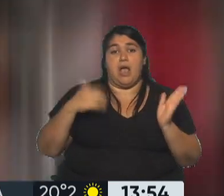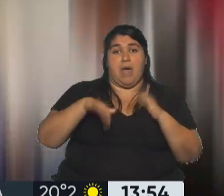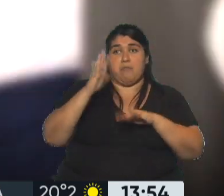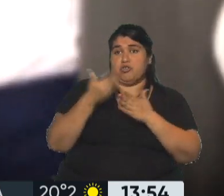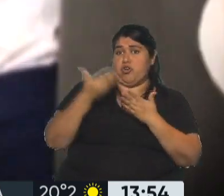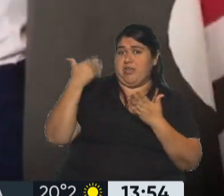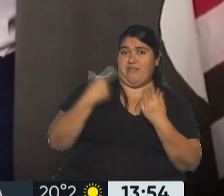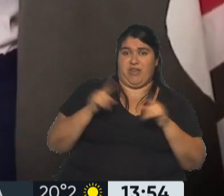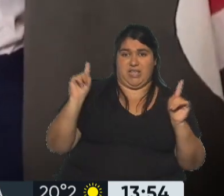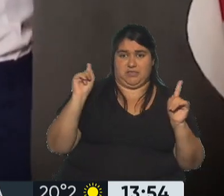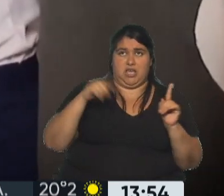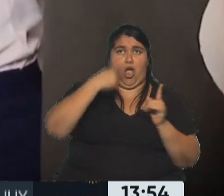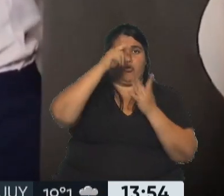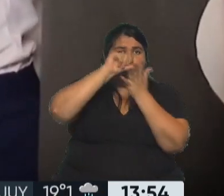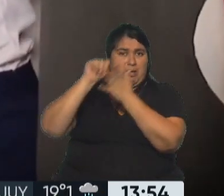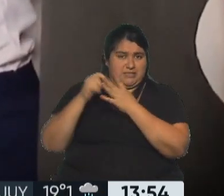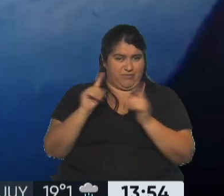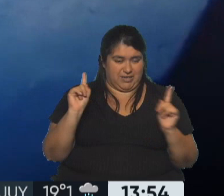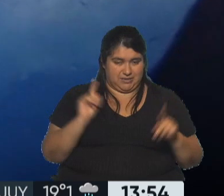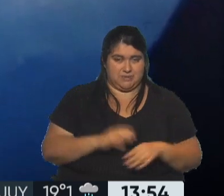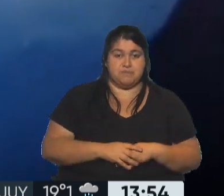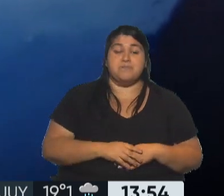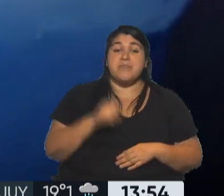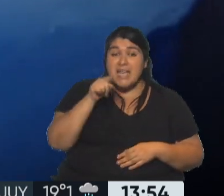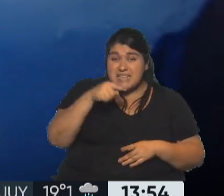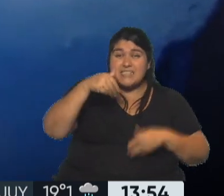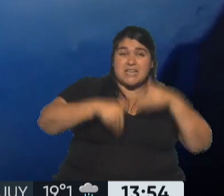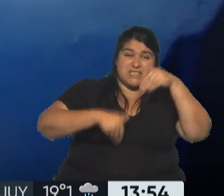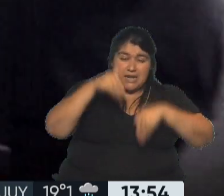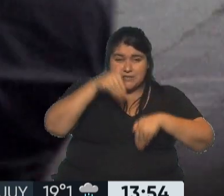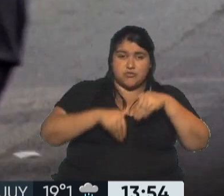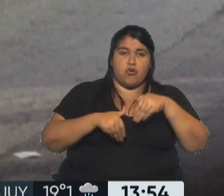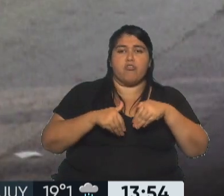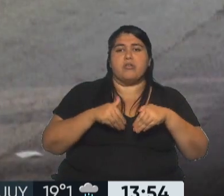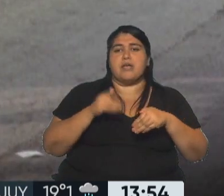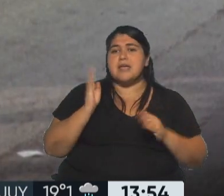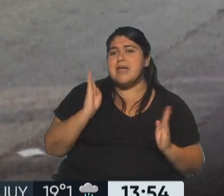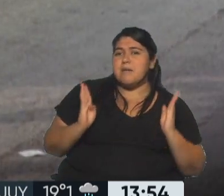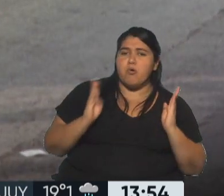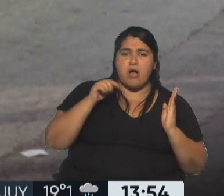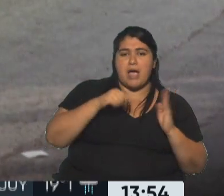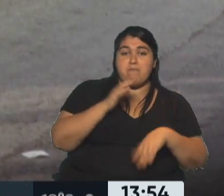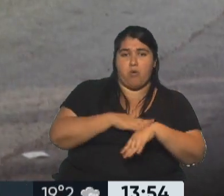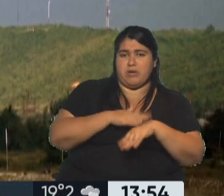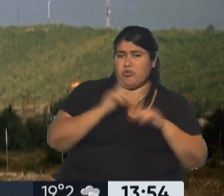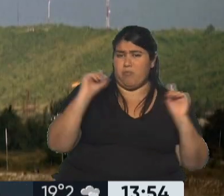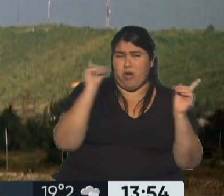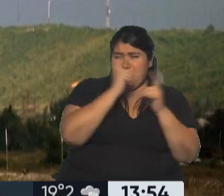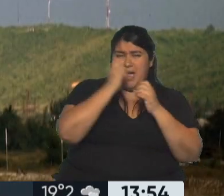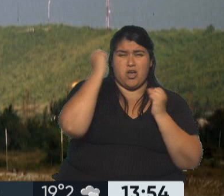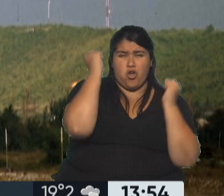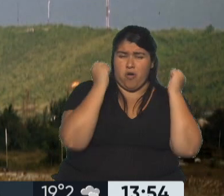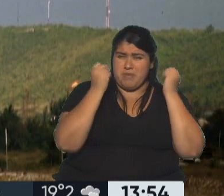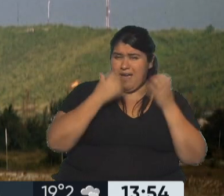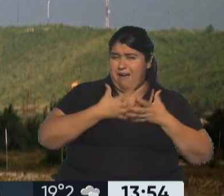planeta. Lo cierto es que estas elecciones suceden en medio de la peor crisis económica en 3 décadas dentro de la